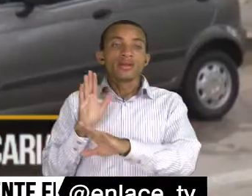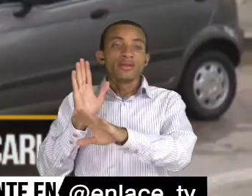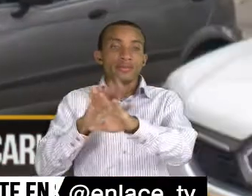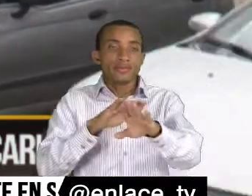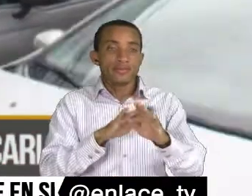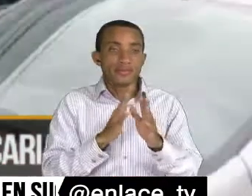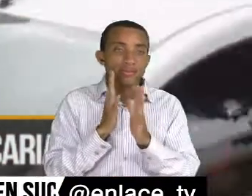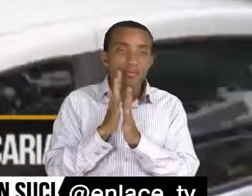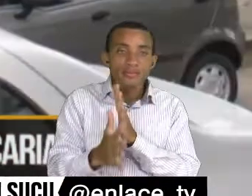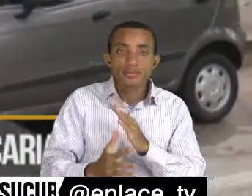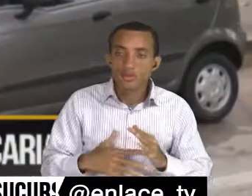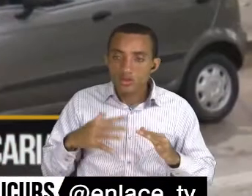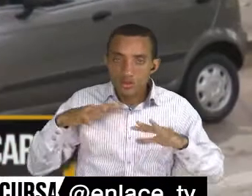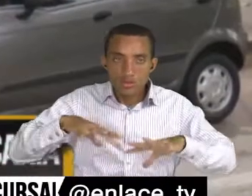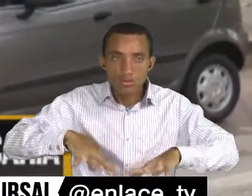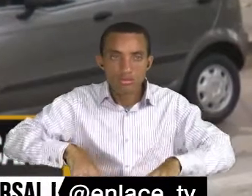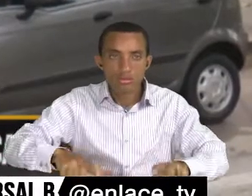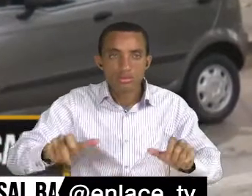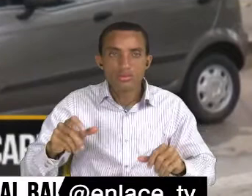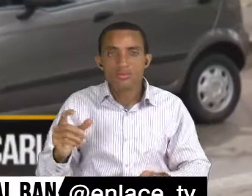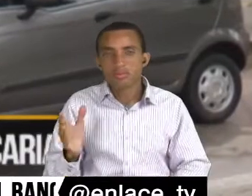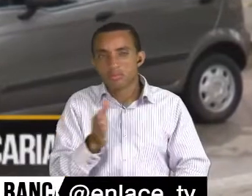un hurto que se presentó alrededor de las